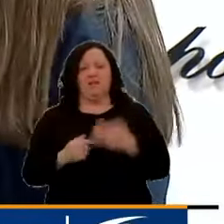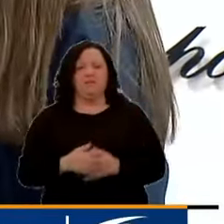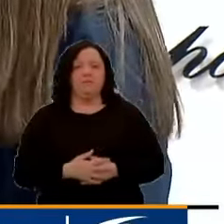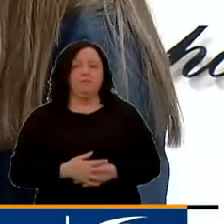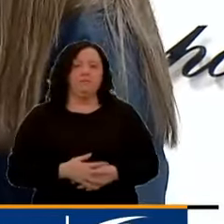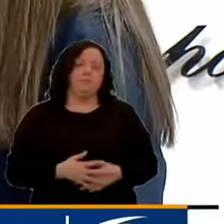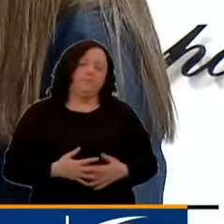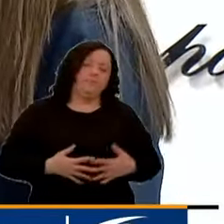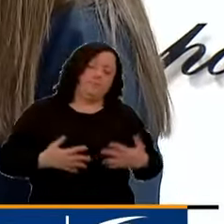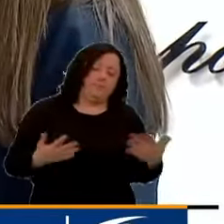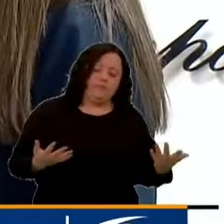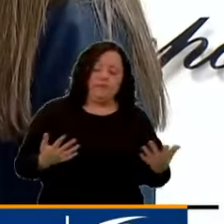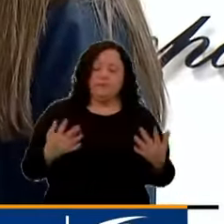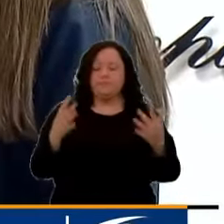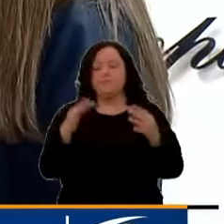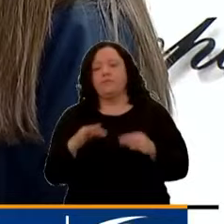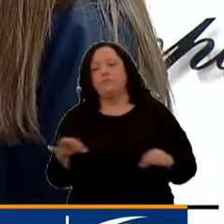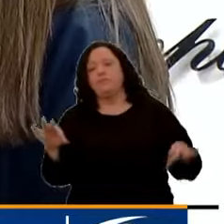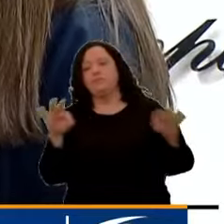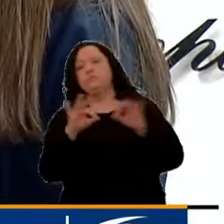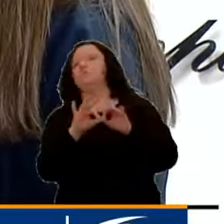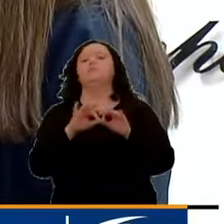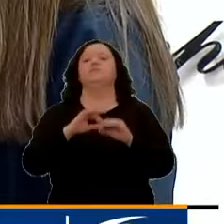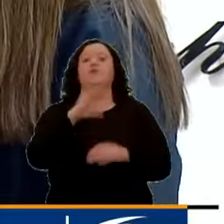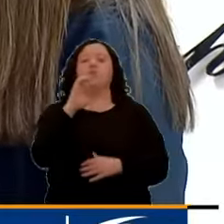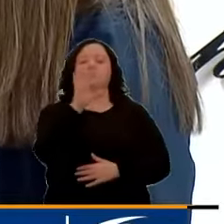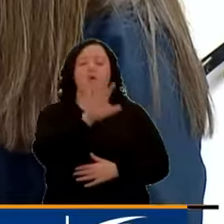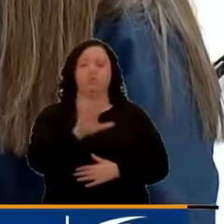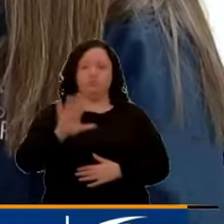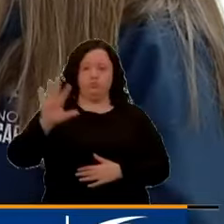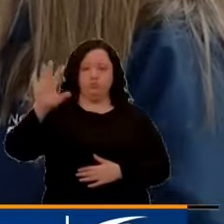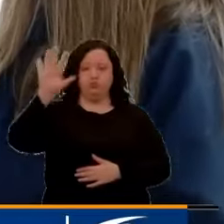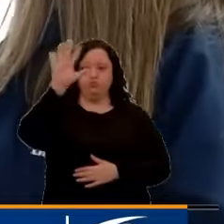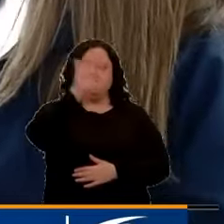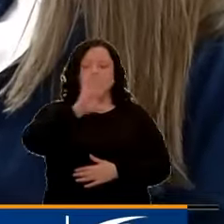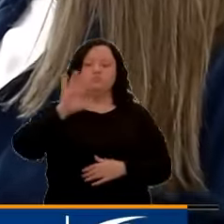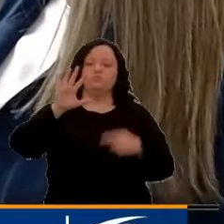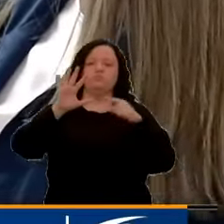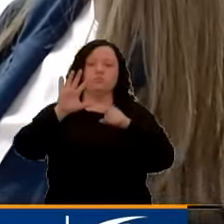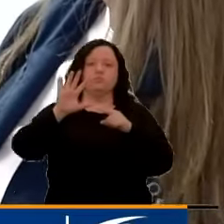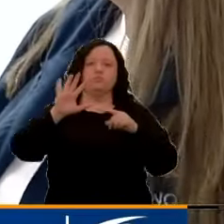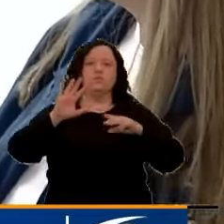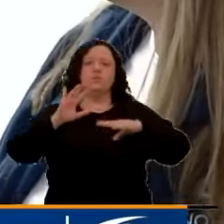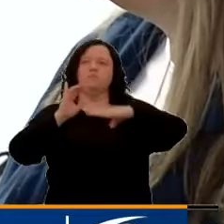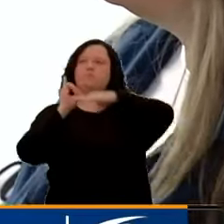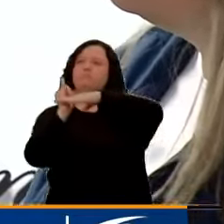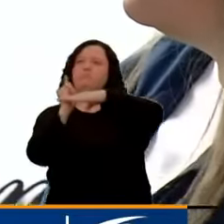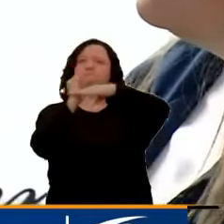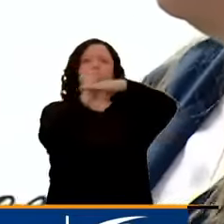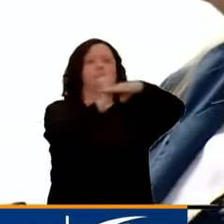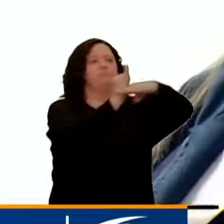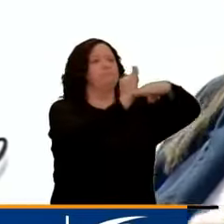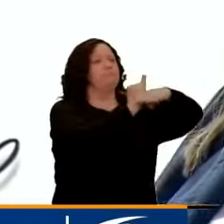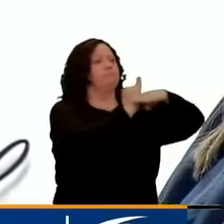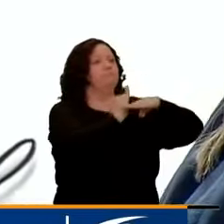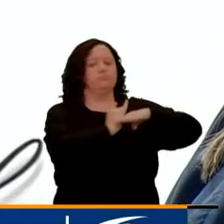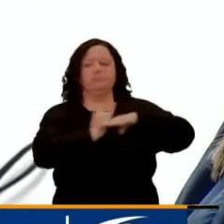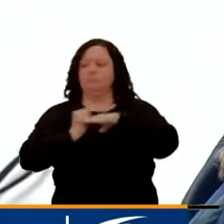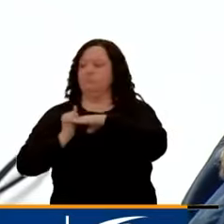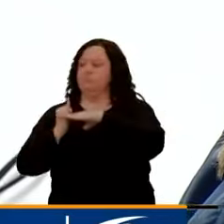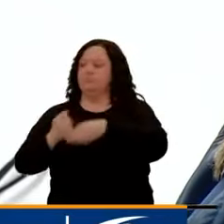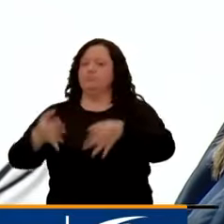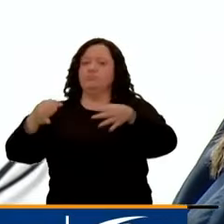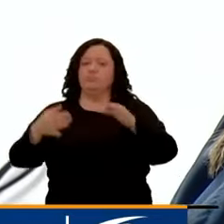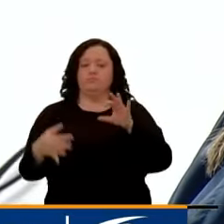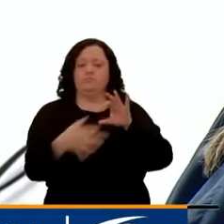muy importante que el país se centre en fortalecer la institucionalidad que tenemos desde la Constitución del